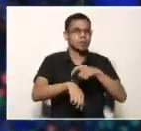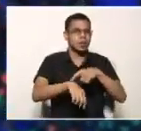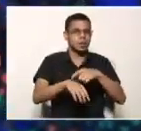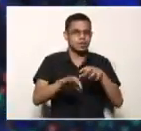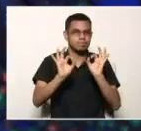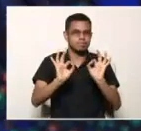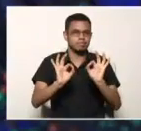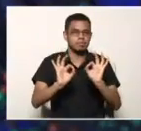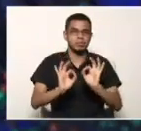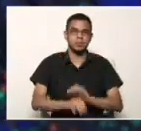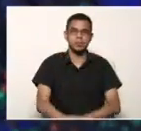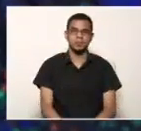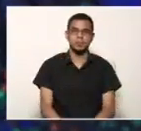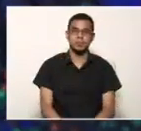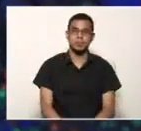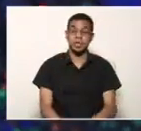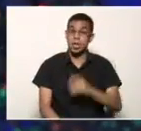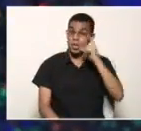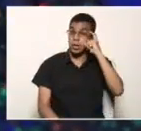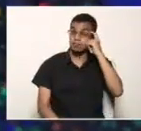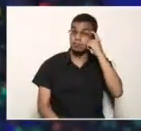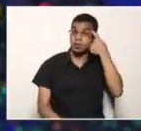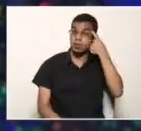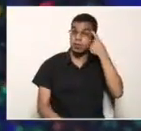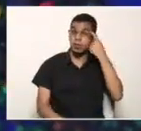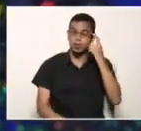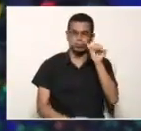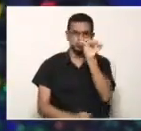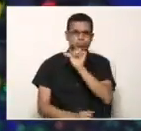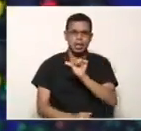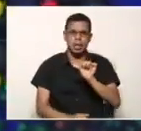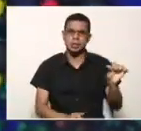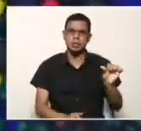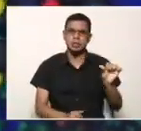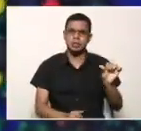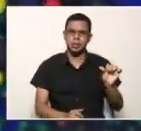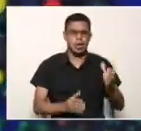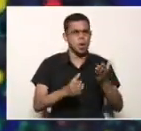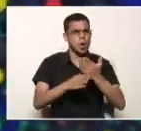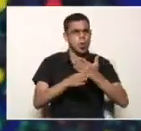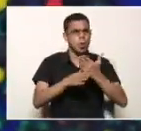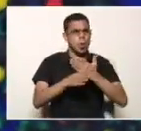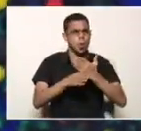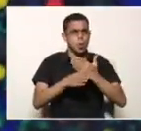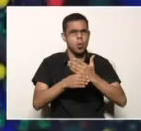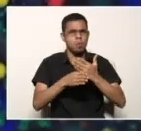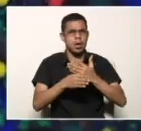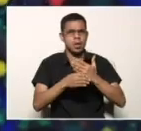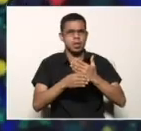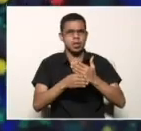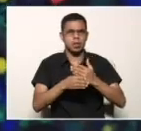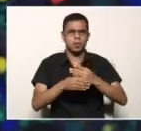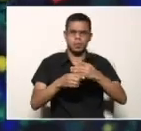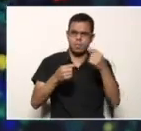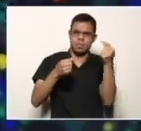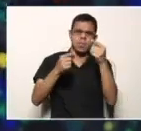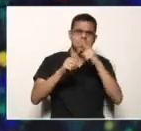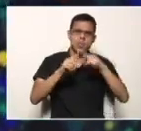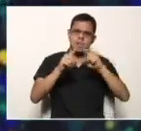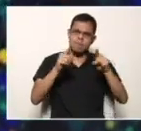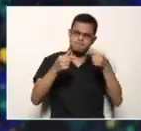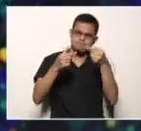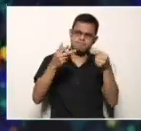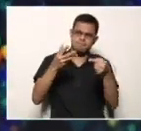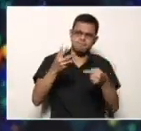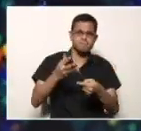y entretenimiento. Les recordamos que estaremos una semana más compartiendo con todos ustedes una programación llena de contenidos súper